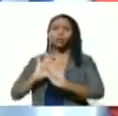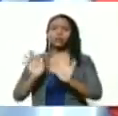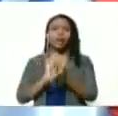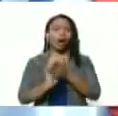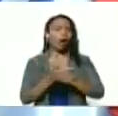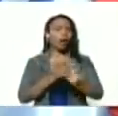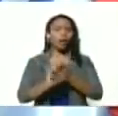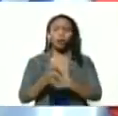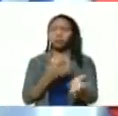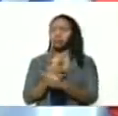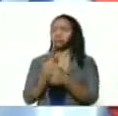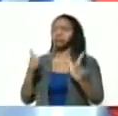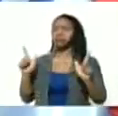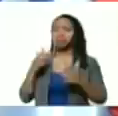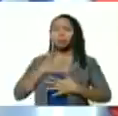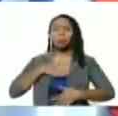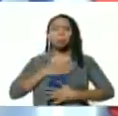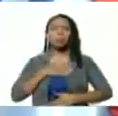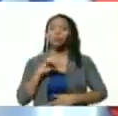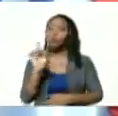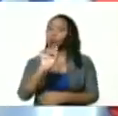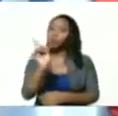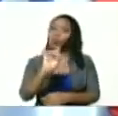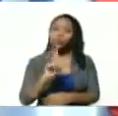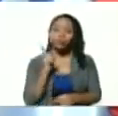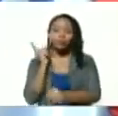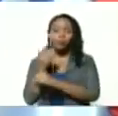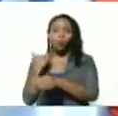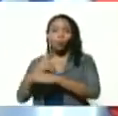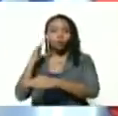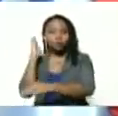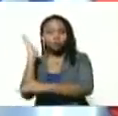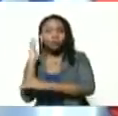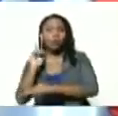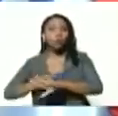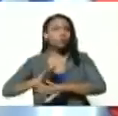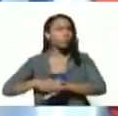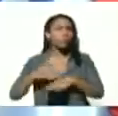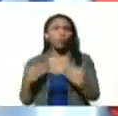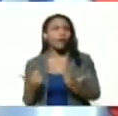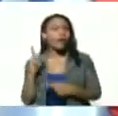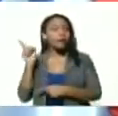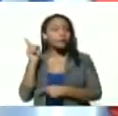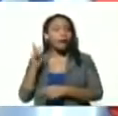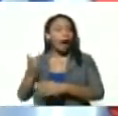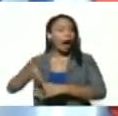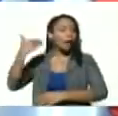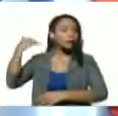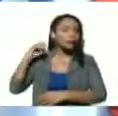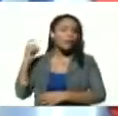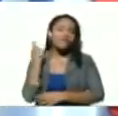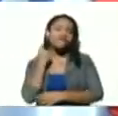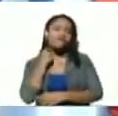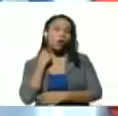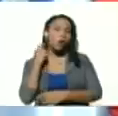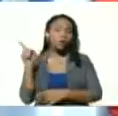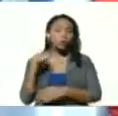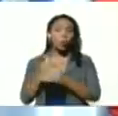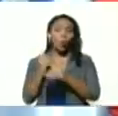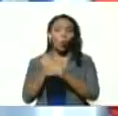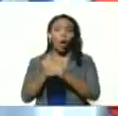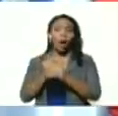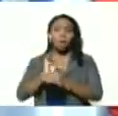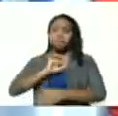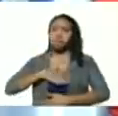destitución, porque esa antigua premisa de que solamente